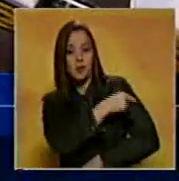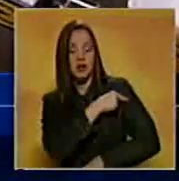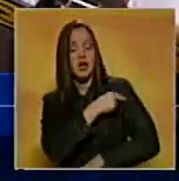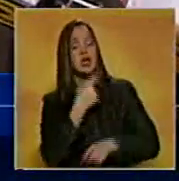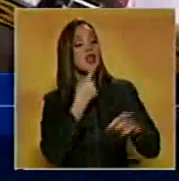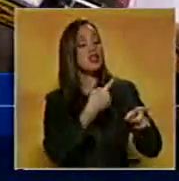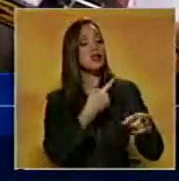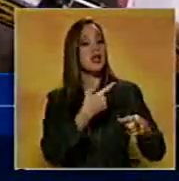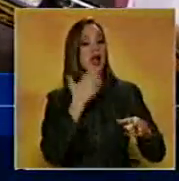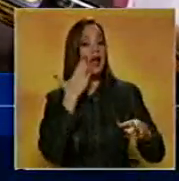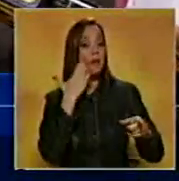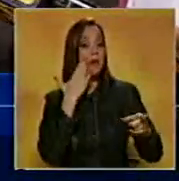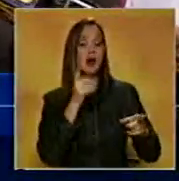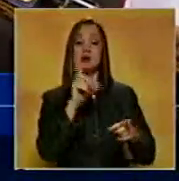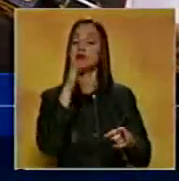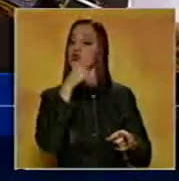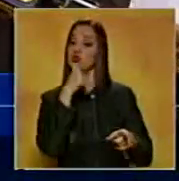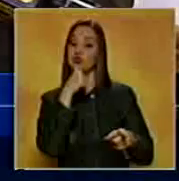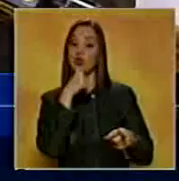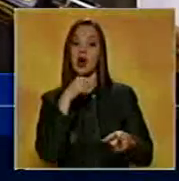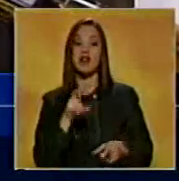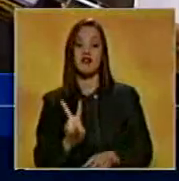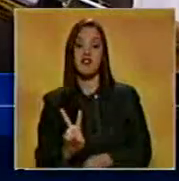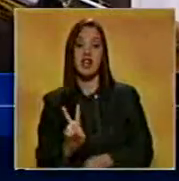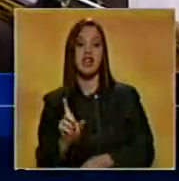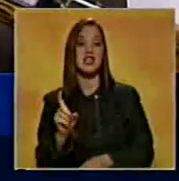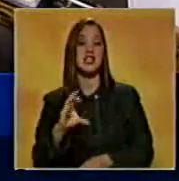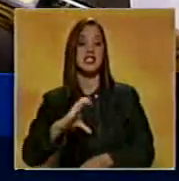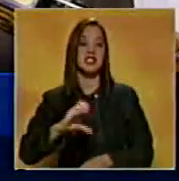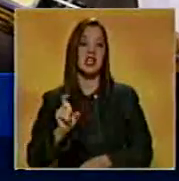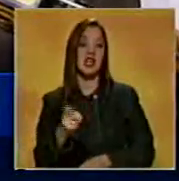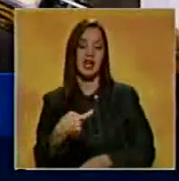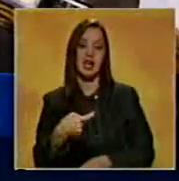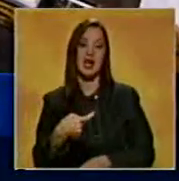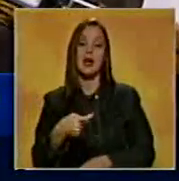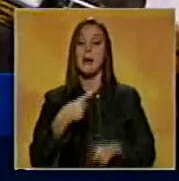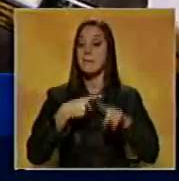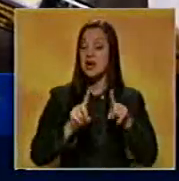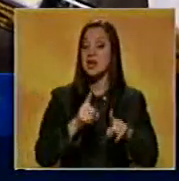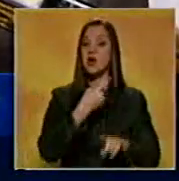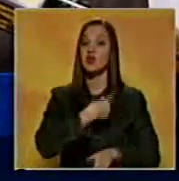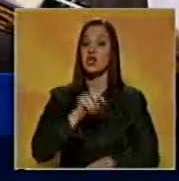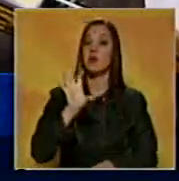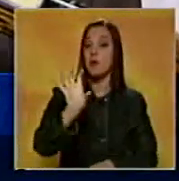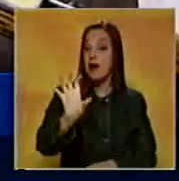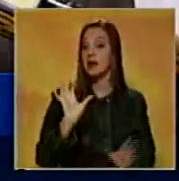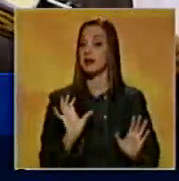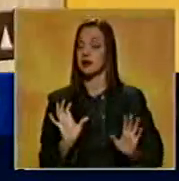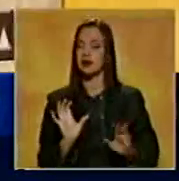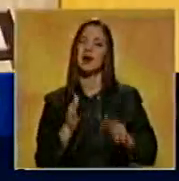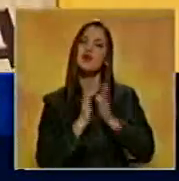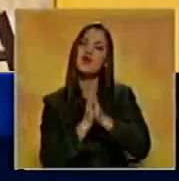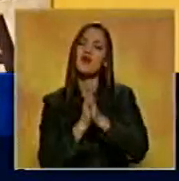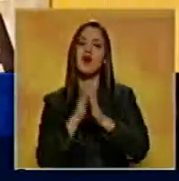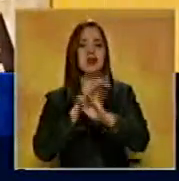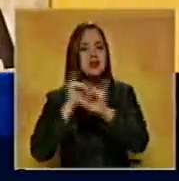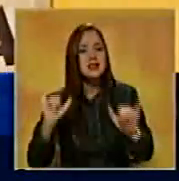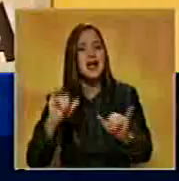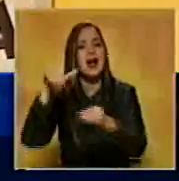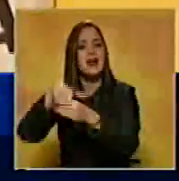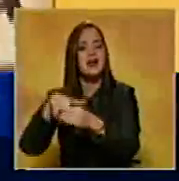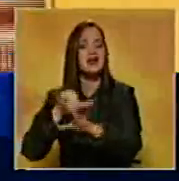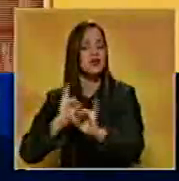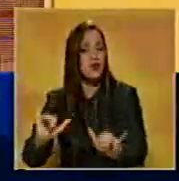dicen a la señora, no hay BCG, pero tenemos patria. Por favor, ya pasaron las elecciones. El titular de salud informó que las muestras de